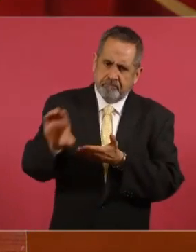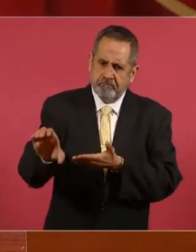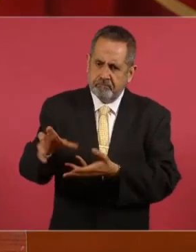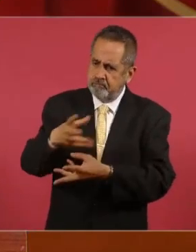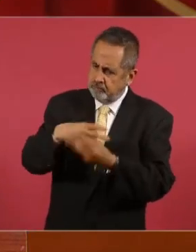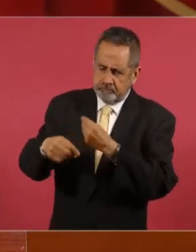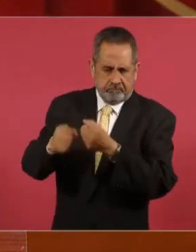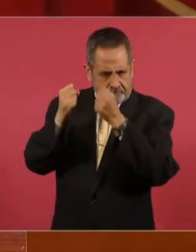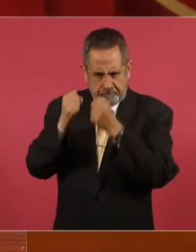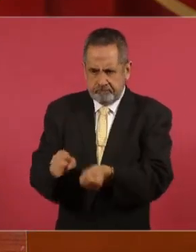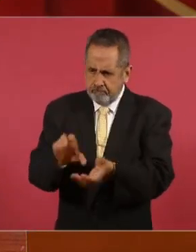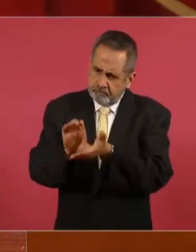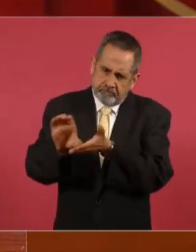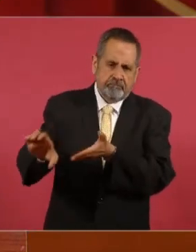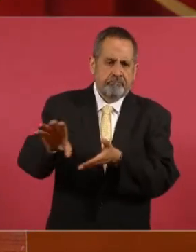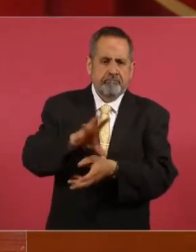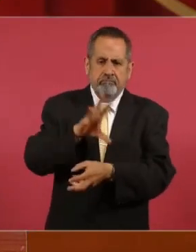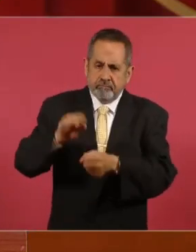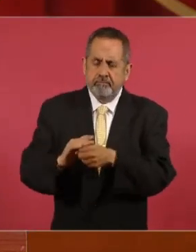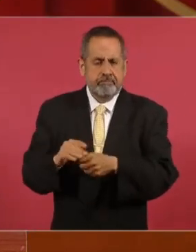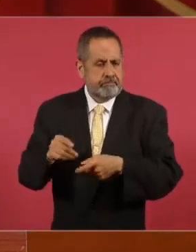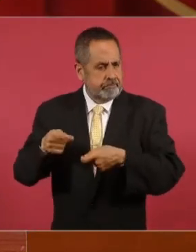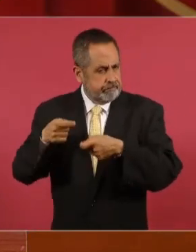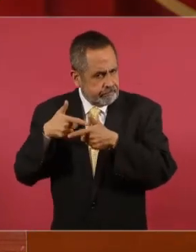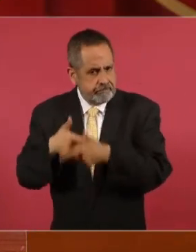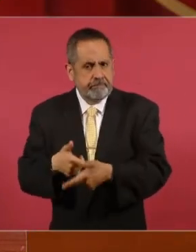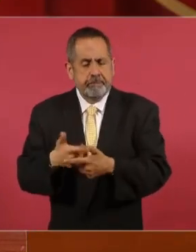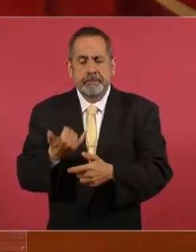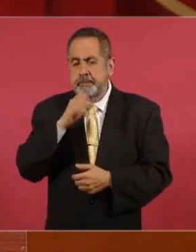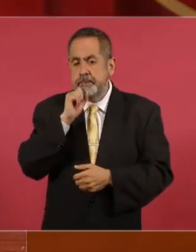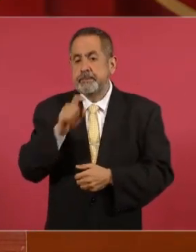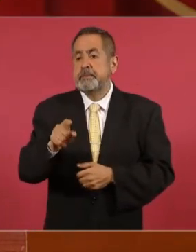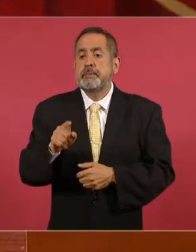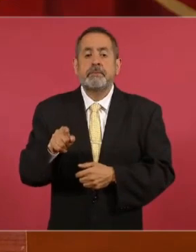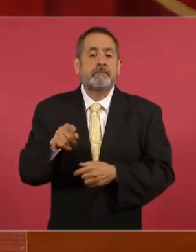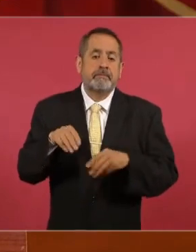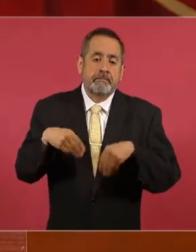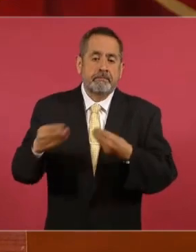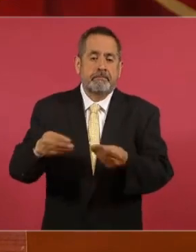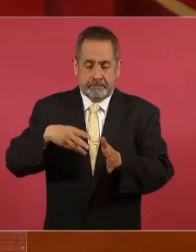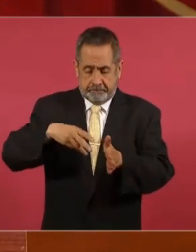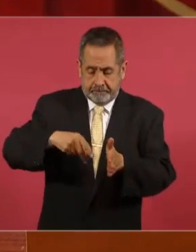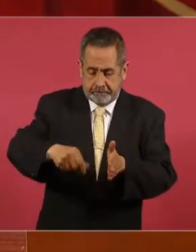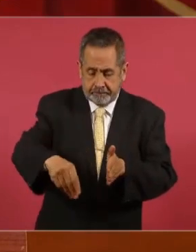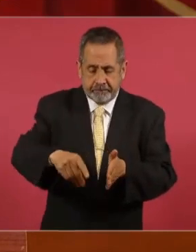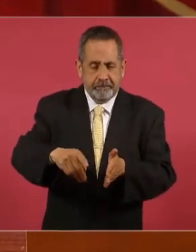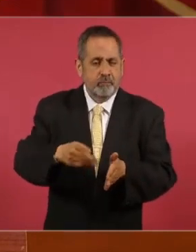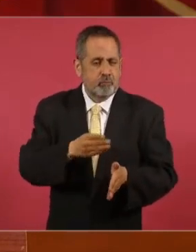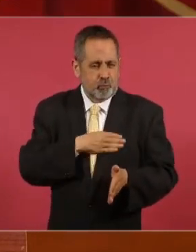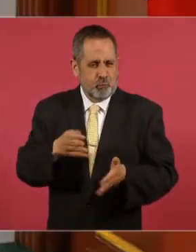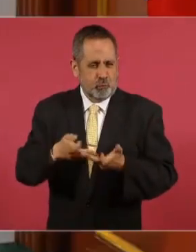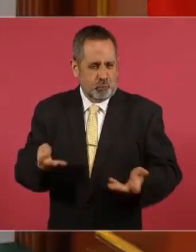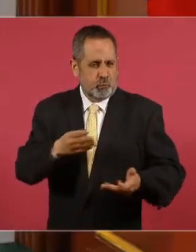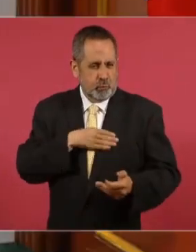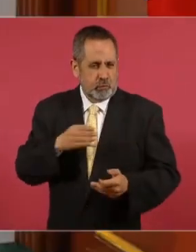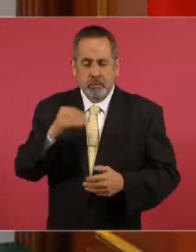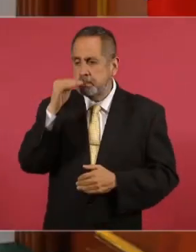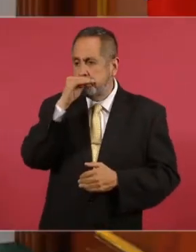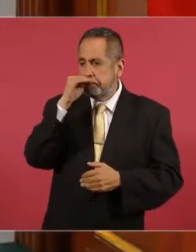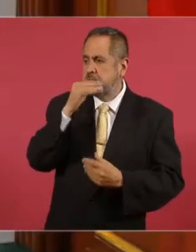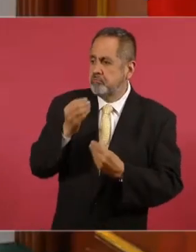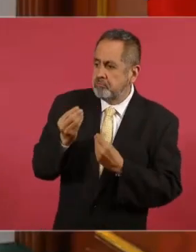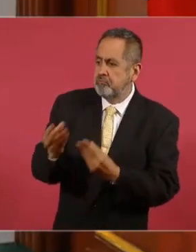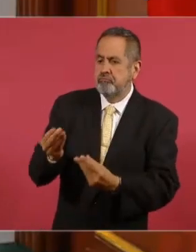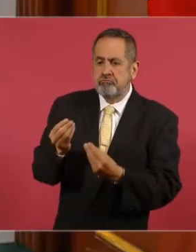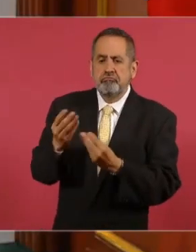de alimentos básicos y se continuará entregando fertilizante gratuito a todos